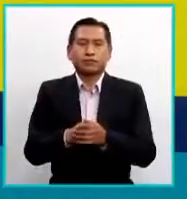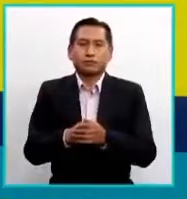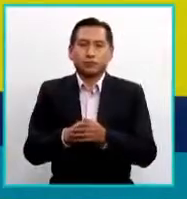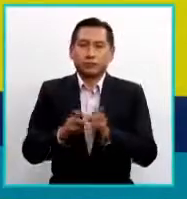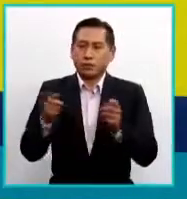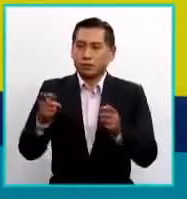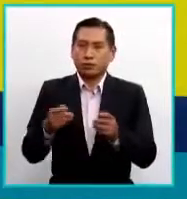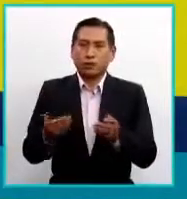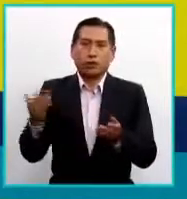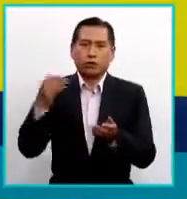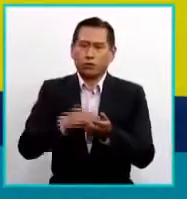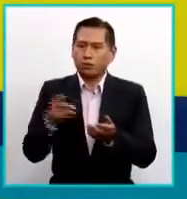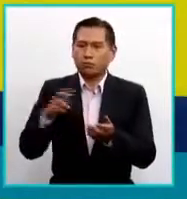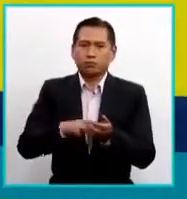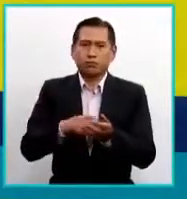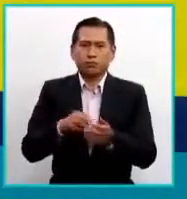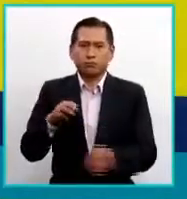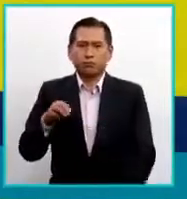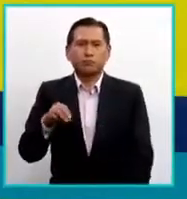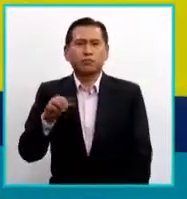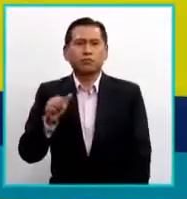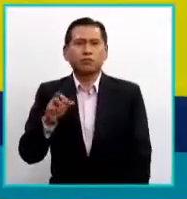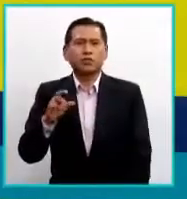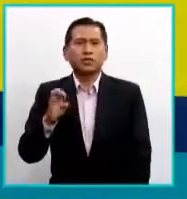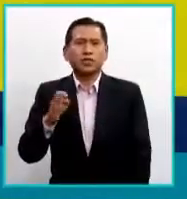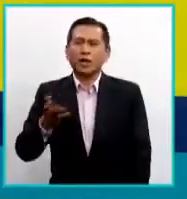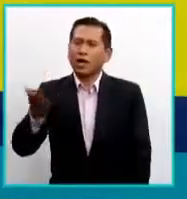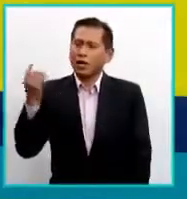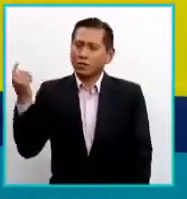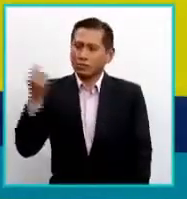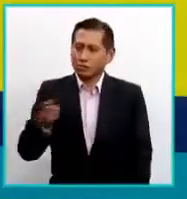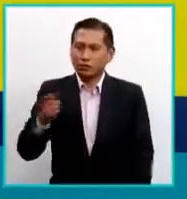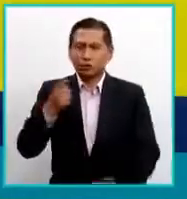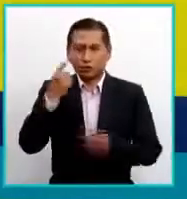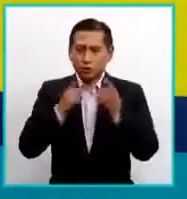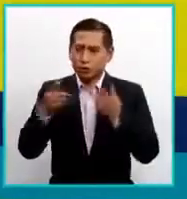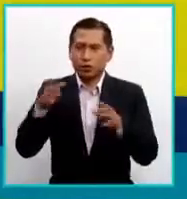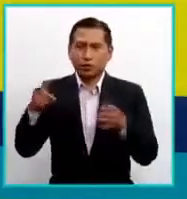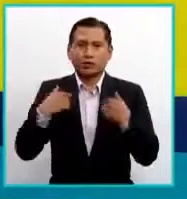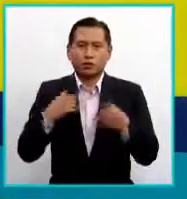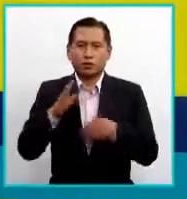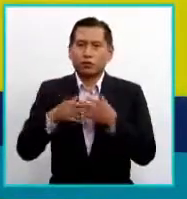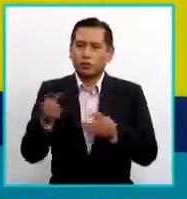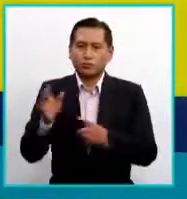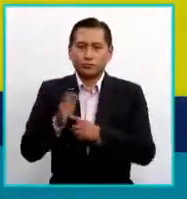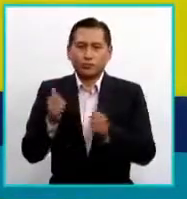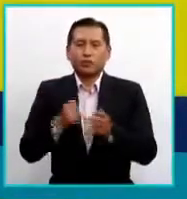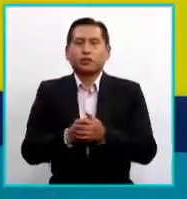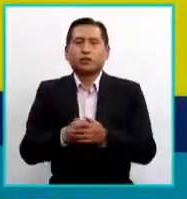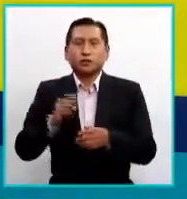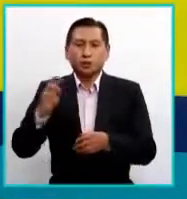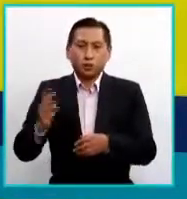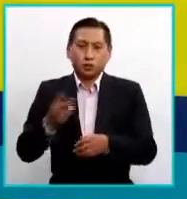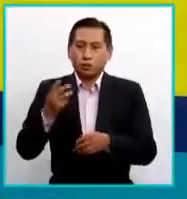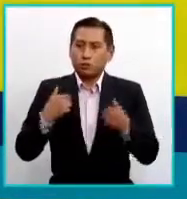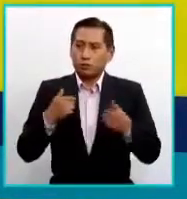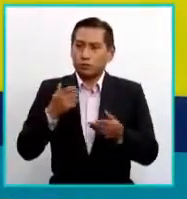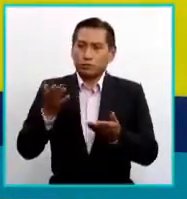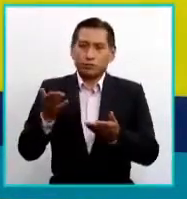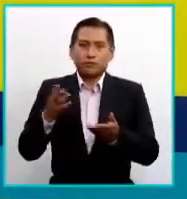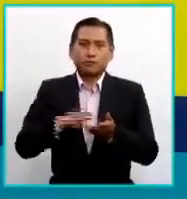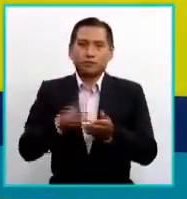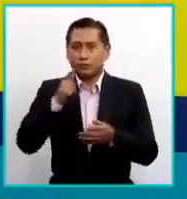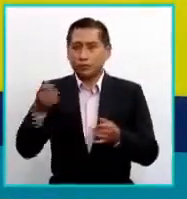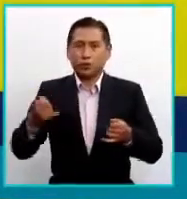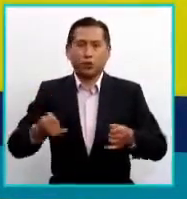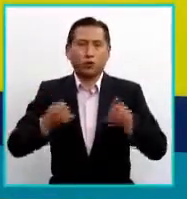caso, un repete, porque Marce ya vino antes, ya lloró, tuvo su espacio, buscó carta, todo. Y en el segundo caso, hablamos de una